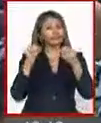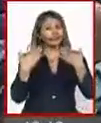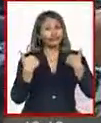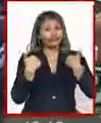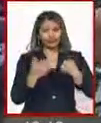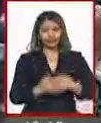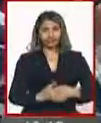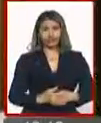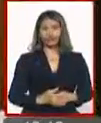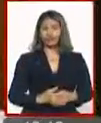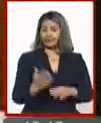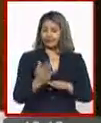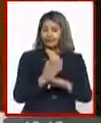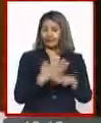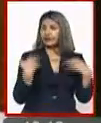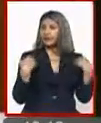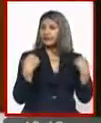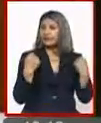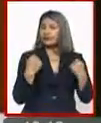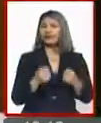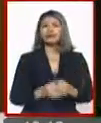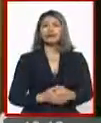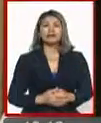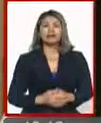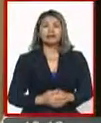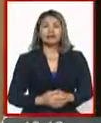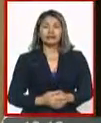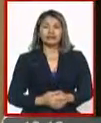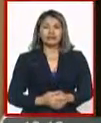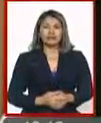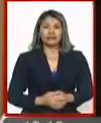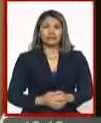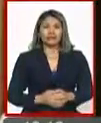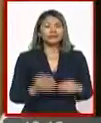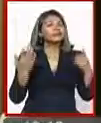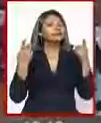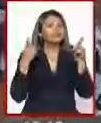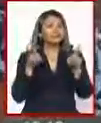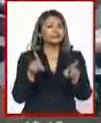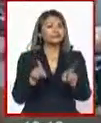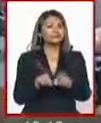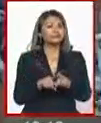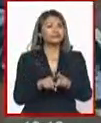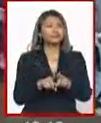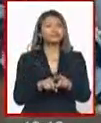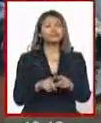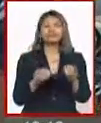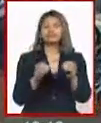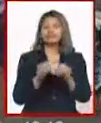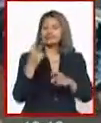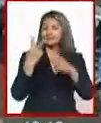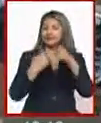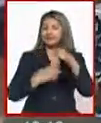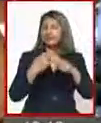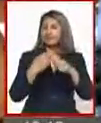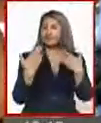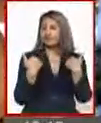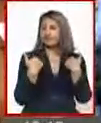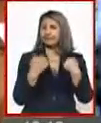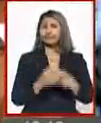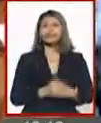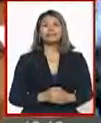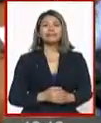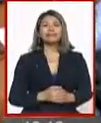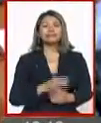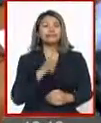tener una recuperación de acuerdo a la magnitud del problema que ha tenido.